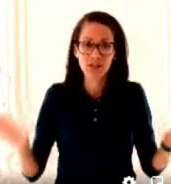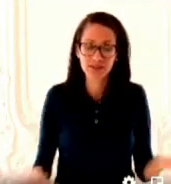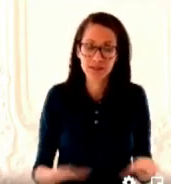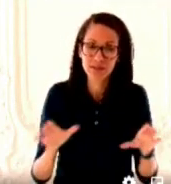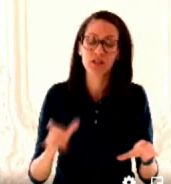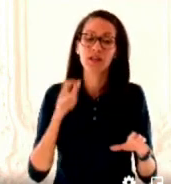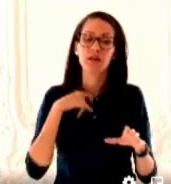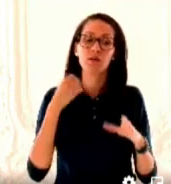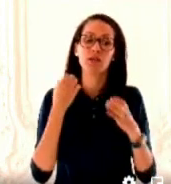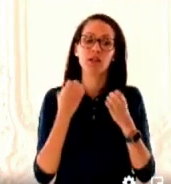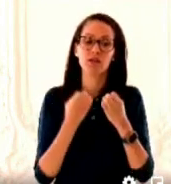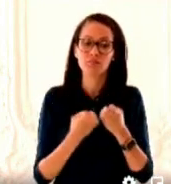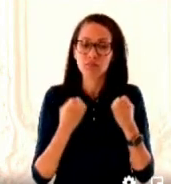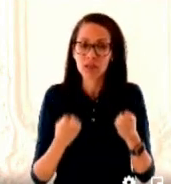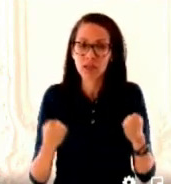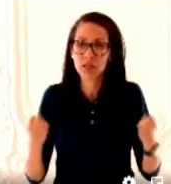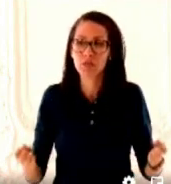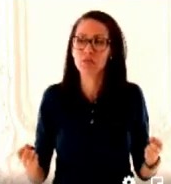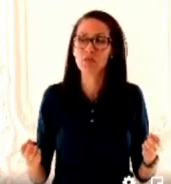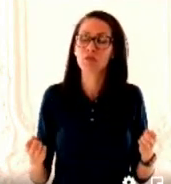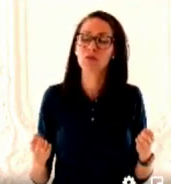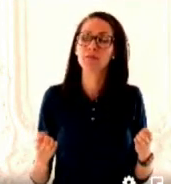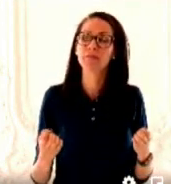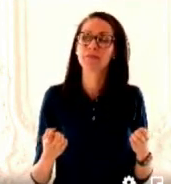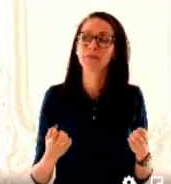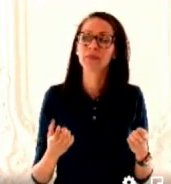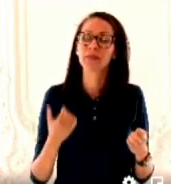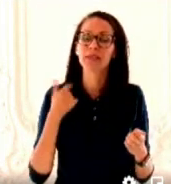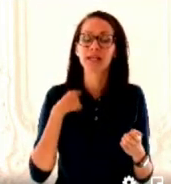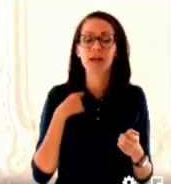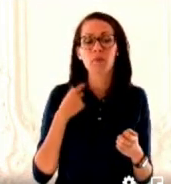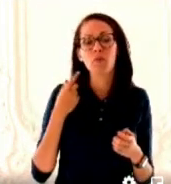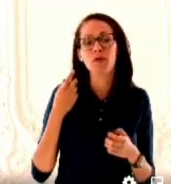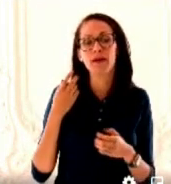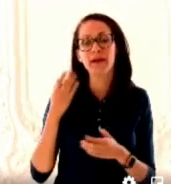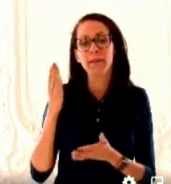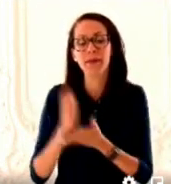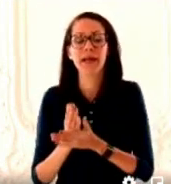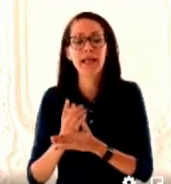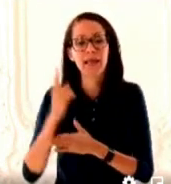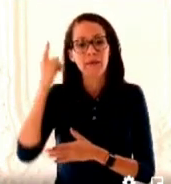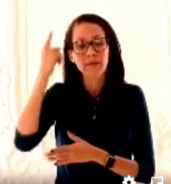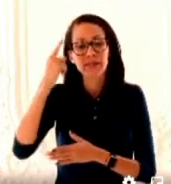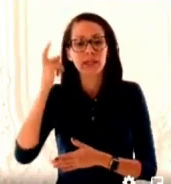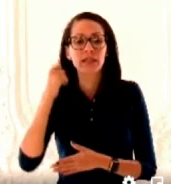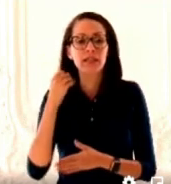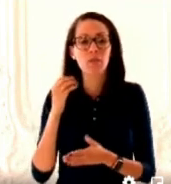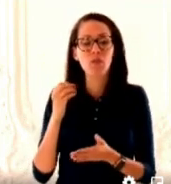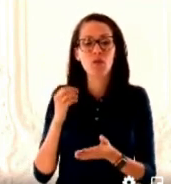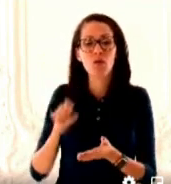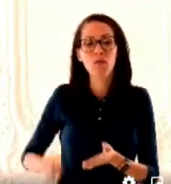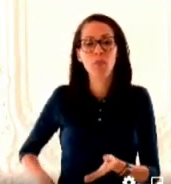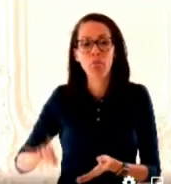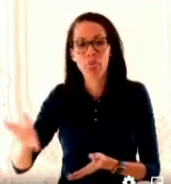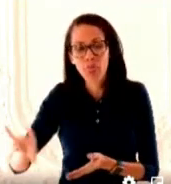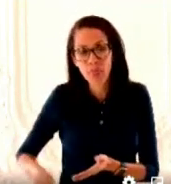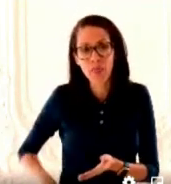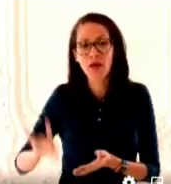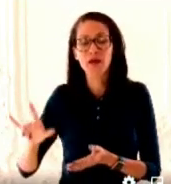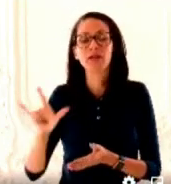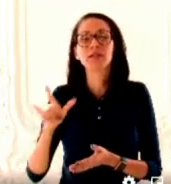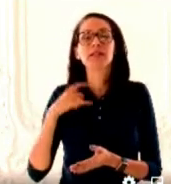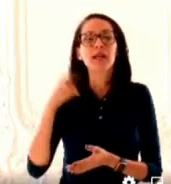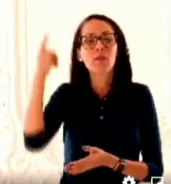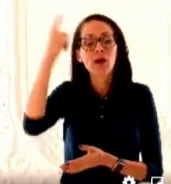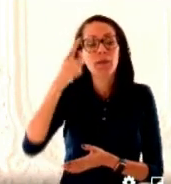herramientas, tenemos que dejar de pensar en que estamos gastando dinero. Tenemos que pensar que estamos invirtiendo